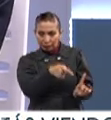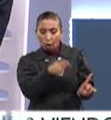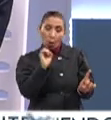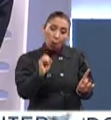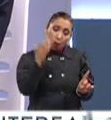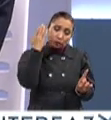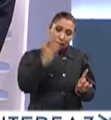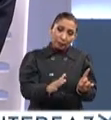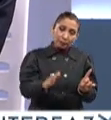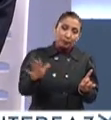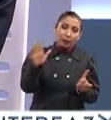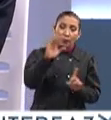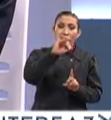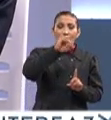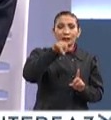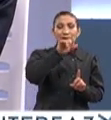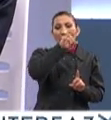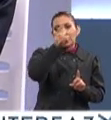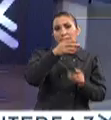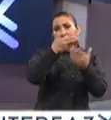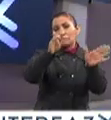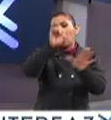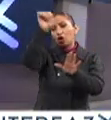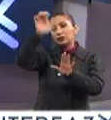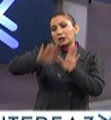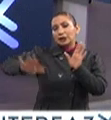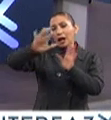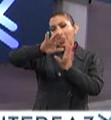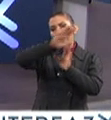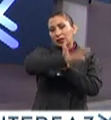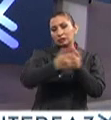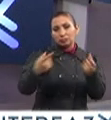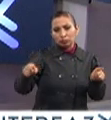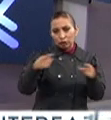pues sabemos que el jazz abre muchas puertas a otros ritmos.